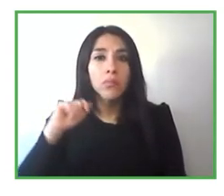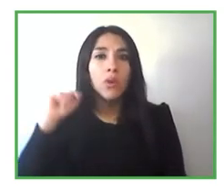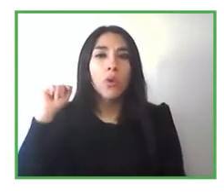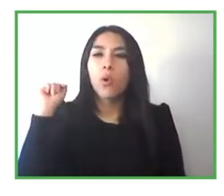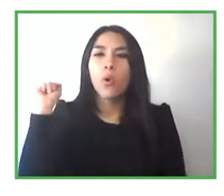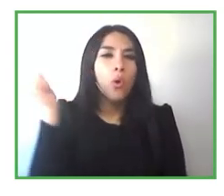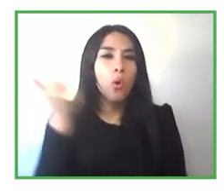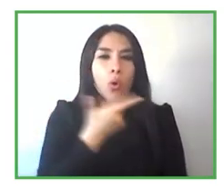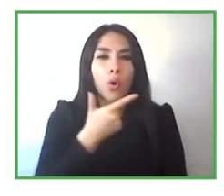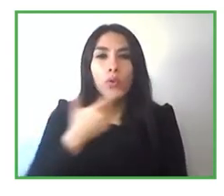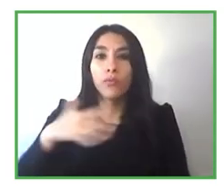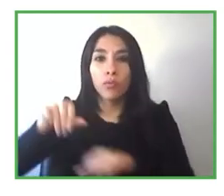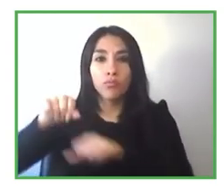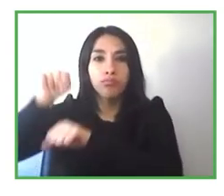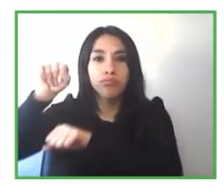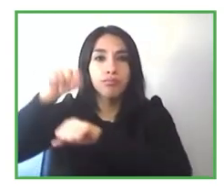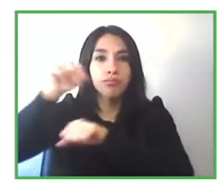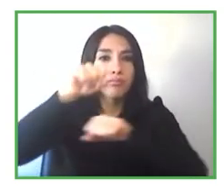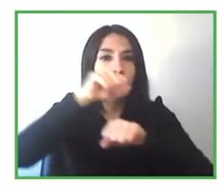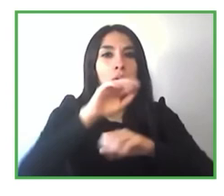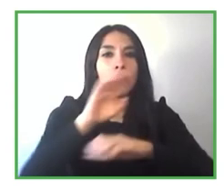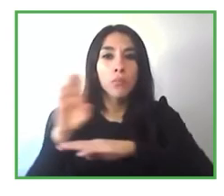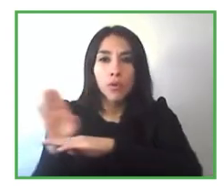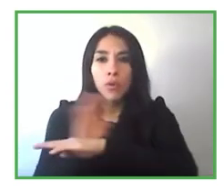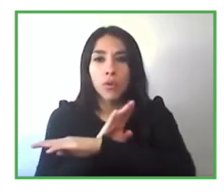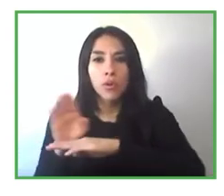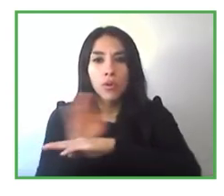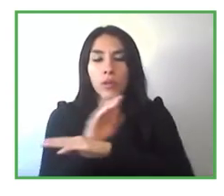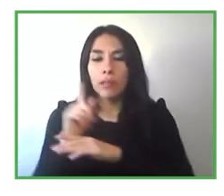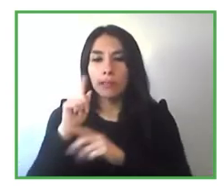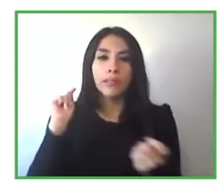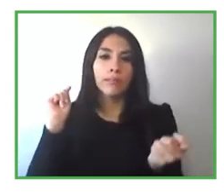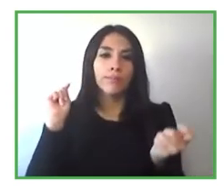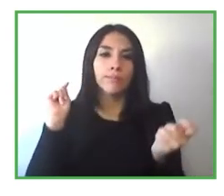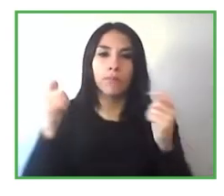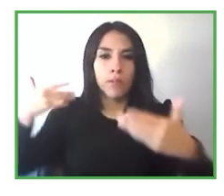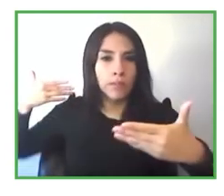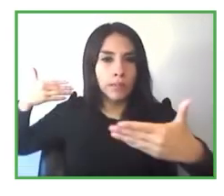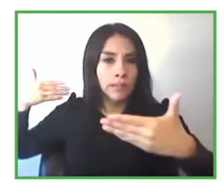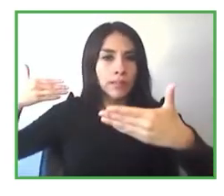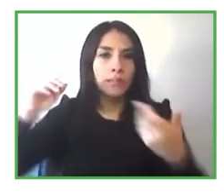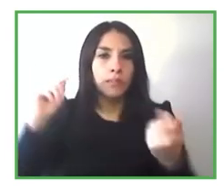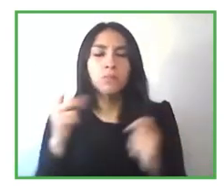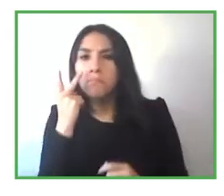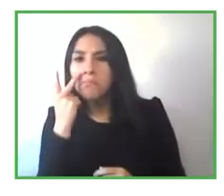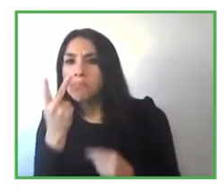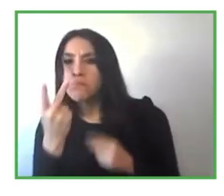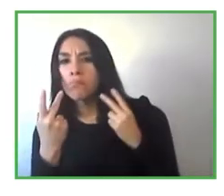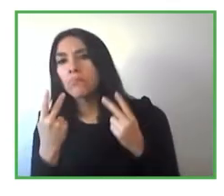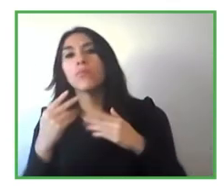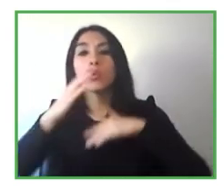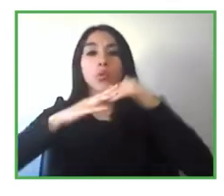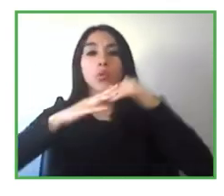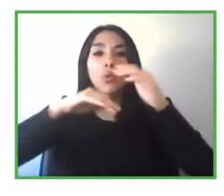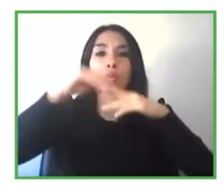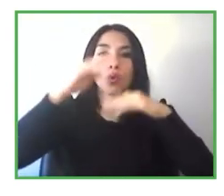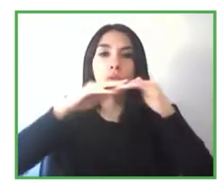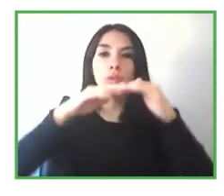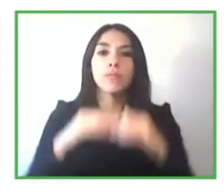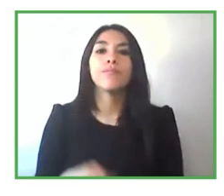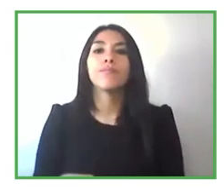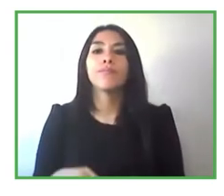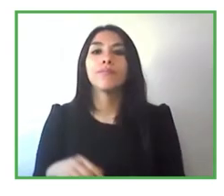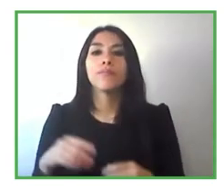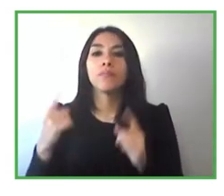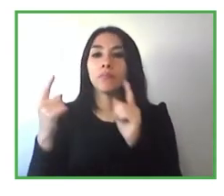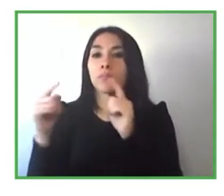Lo que hemos visto de gran importancia es el construir cada relación con mucha atención. Cada empresa es